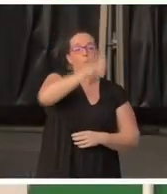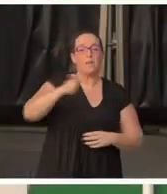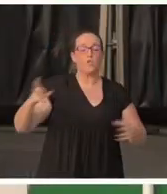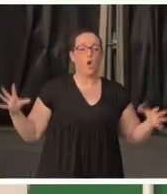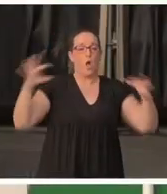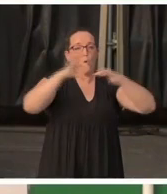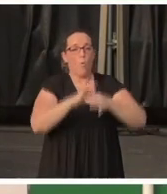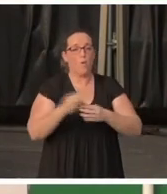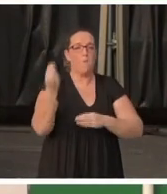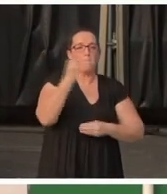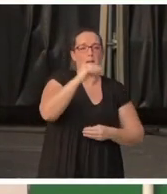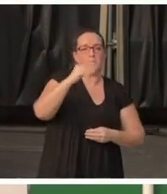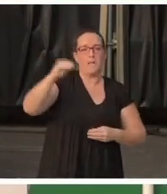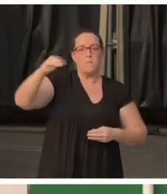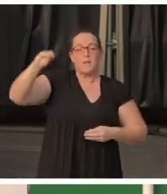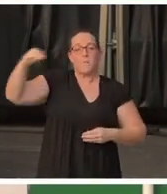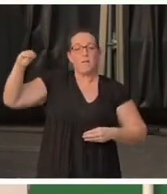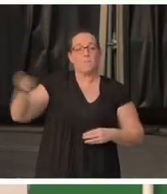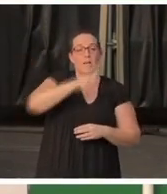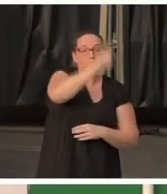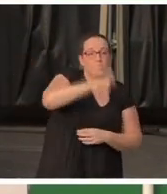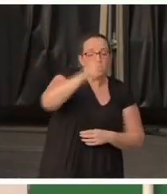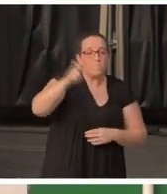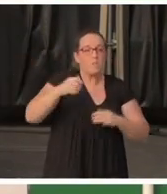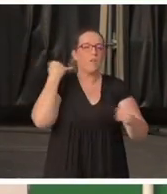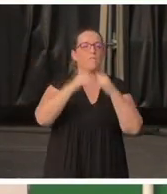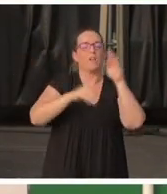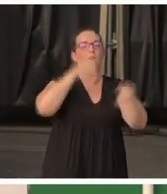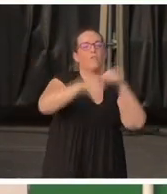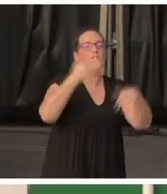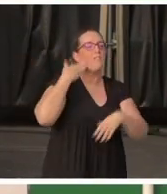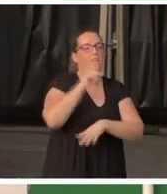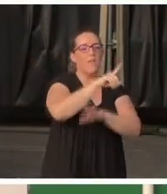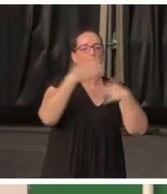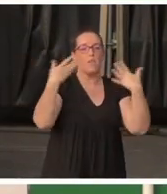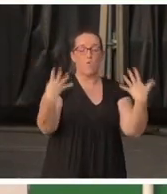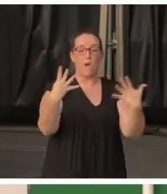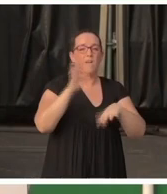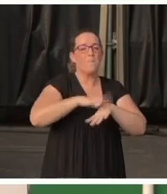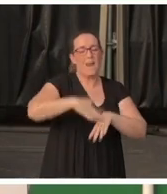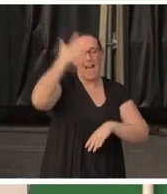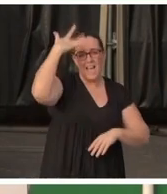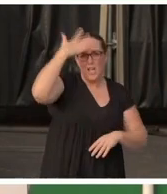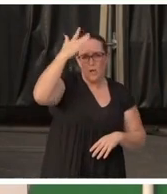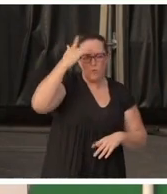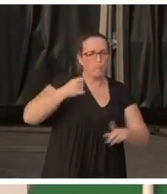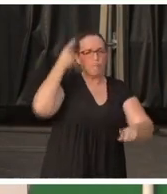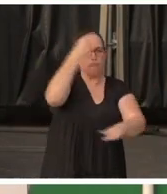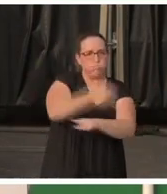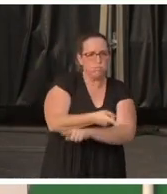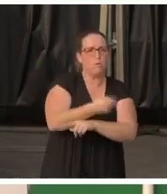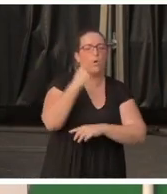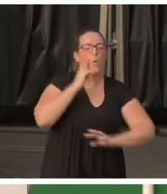suma, en la gente que va a llevarnos a las urnas el día 19 para llenarlas de ilusión, de determinación,